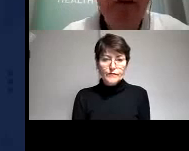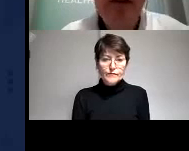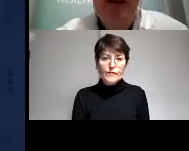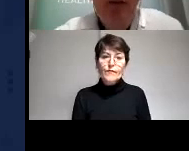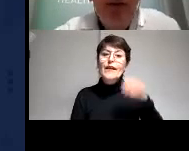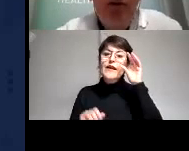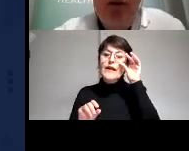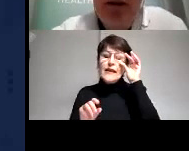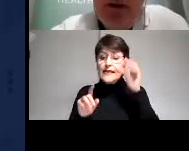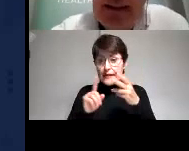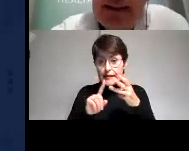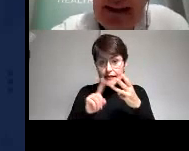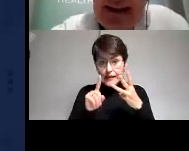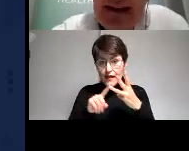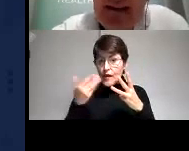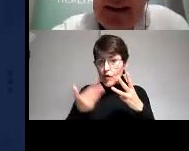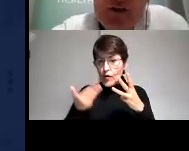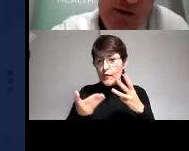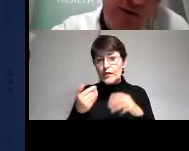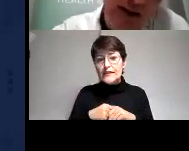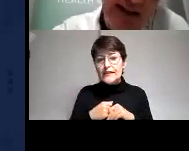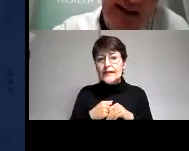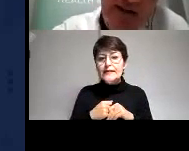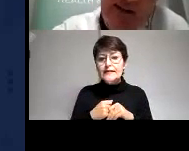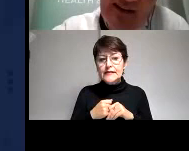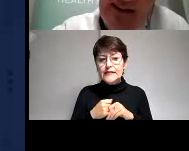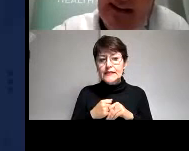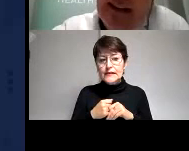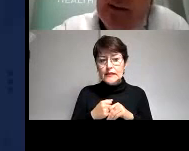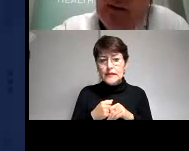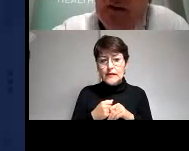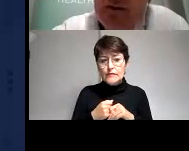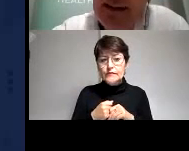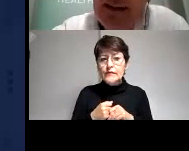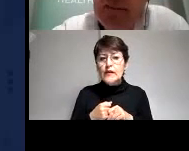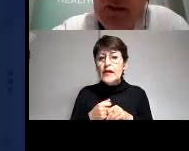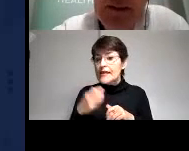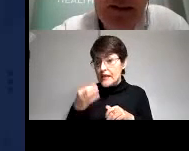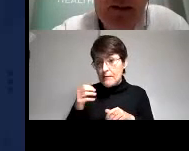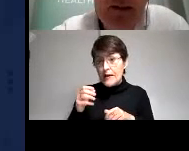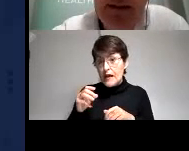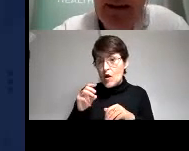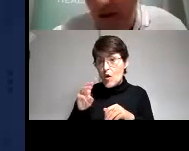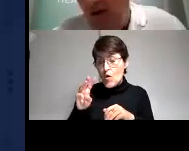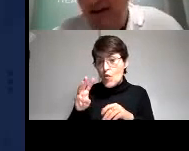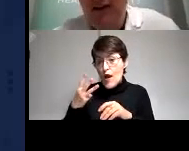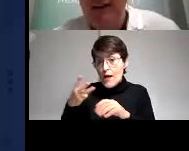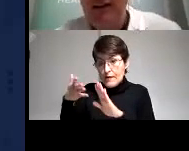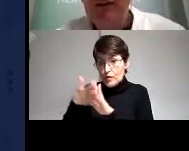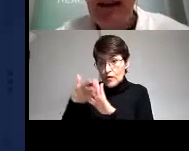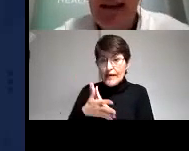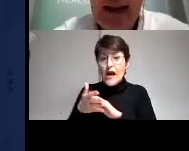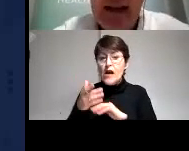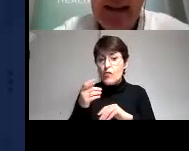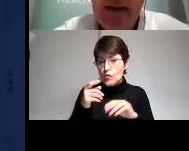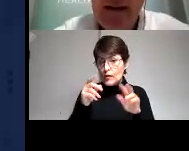El tercer concepto importante a reseñar es un concepto que ha estado presente en cada uno de los webinars que hemos ido haciendo, que personalmente he ido